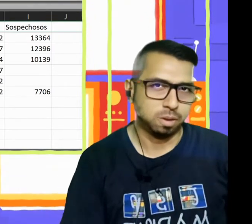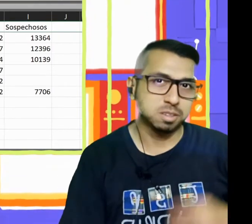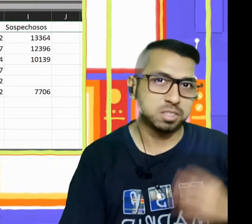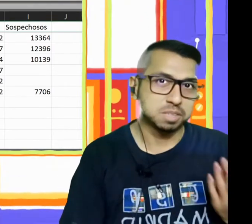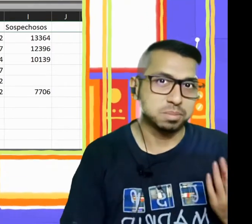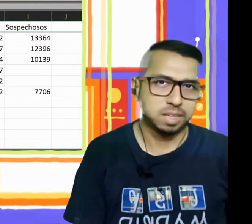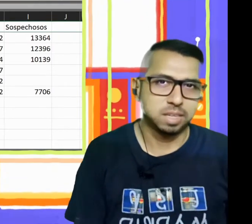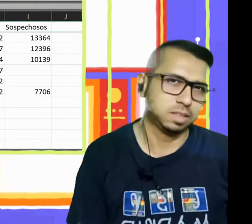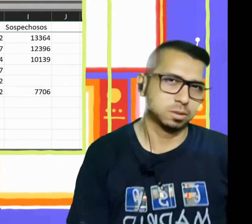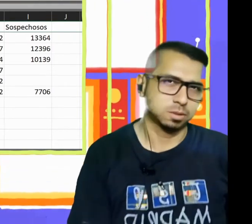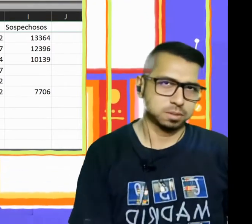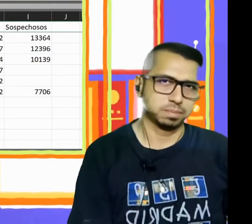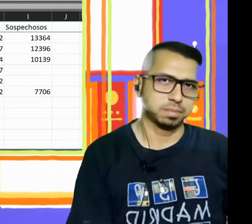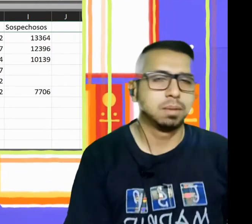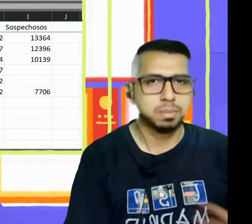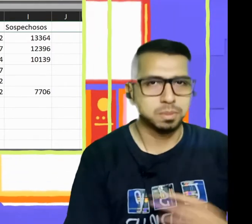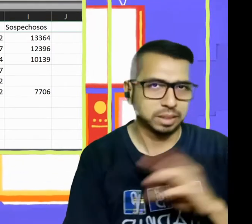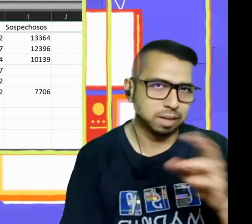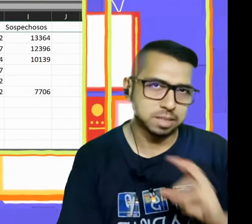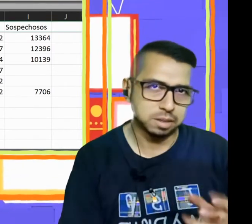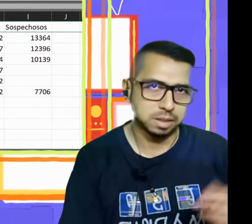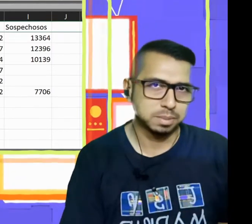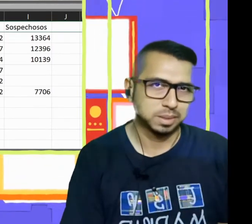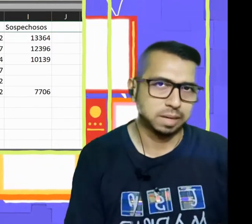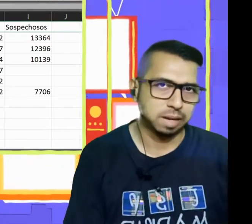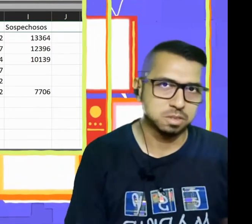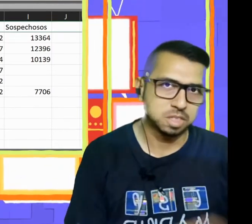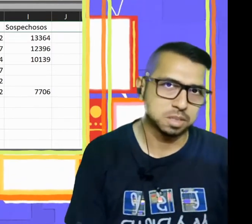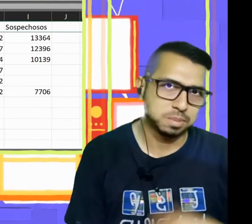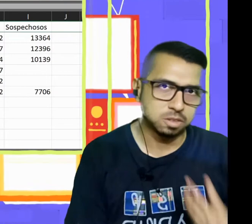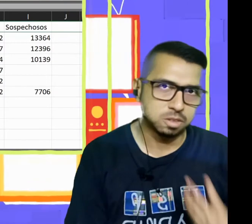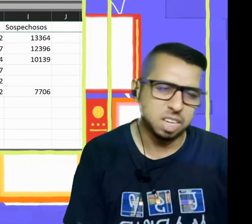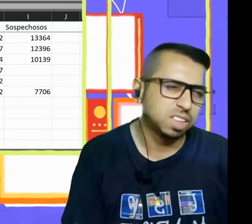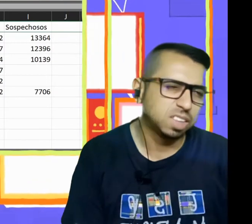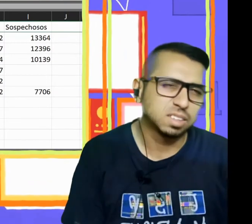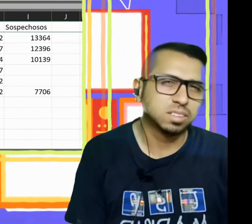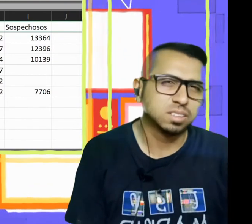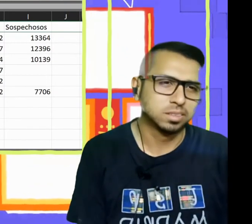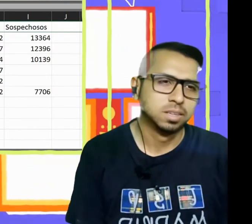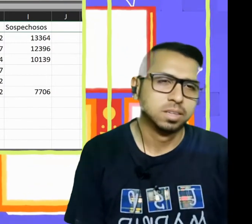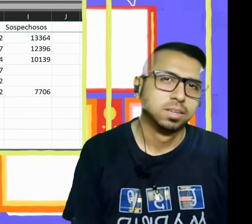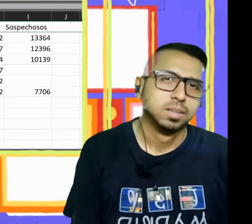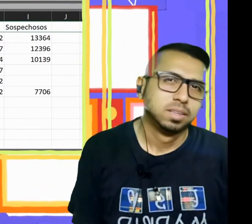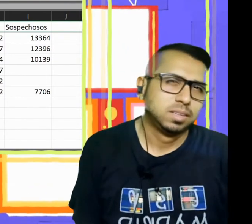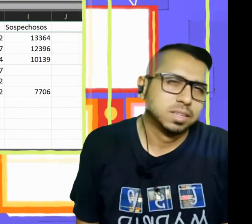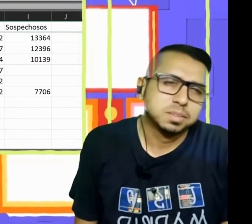no a los 10.500. Habíamos analizado que íbamos a llegar a los 10.200,